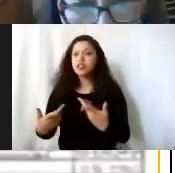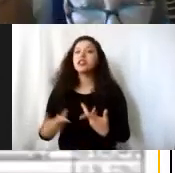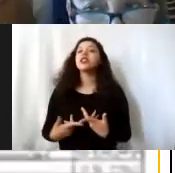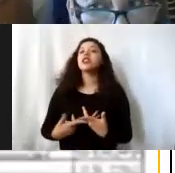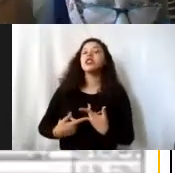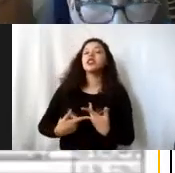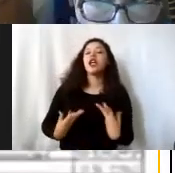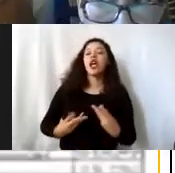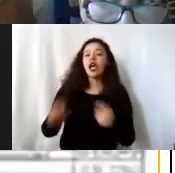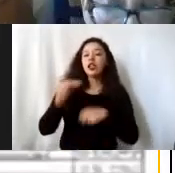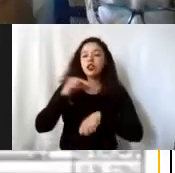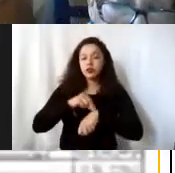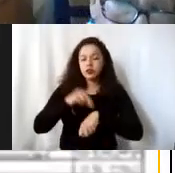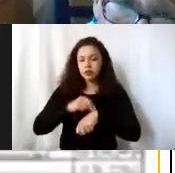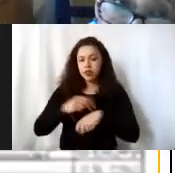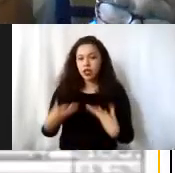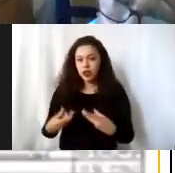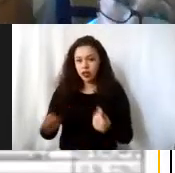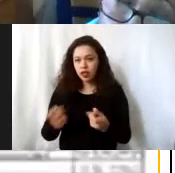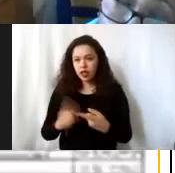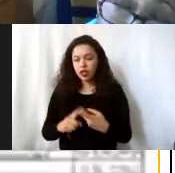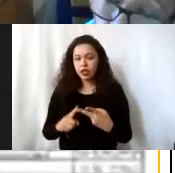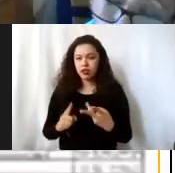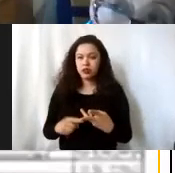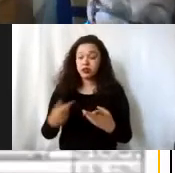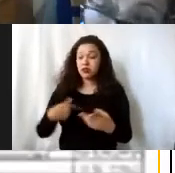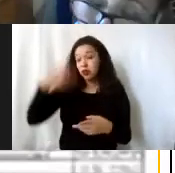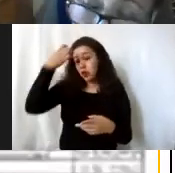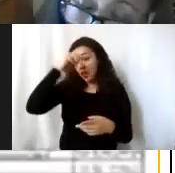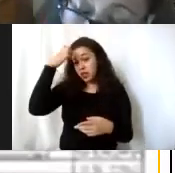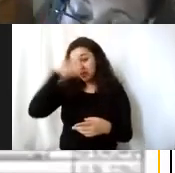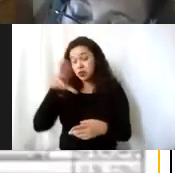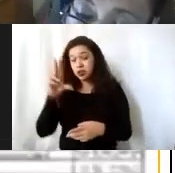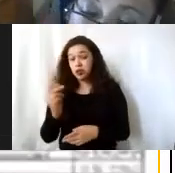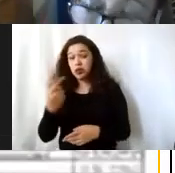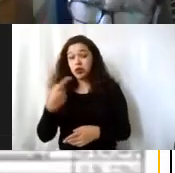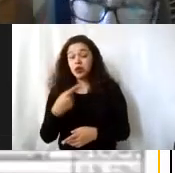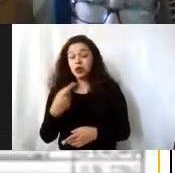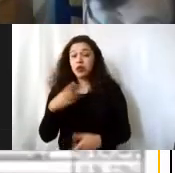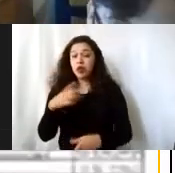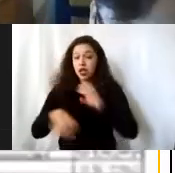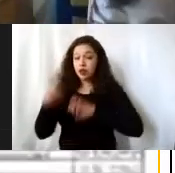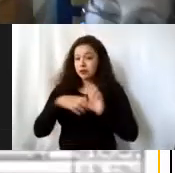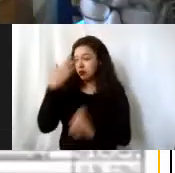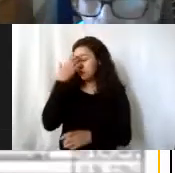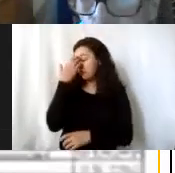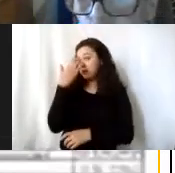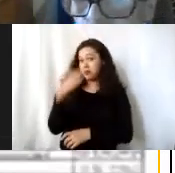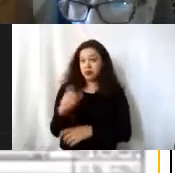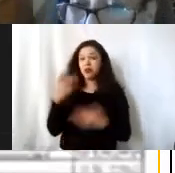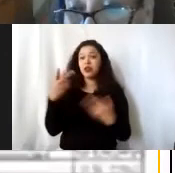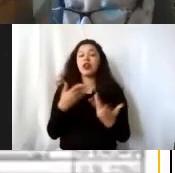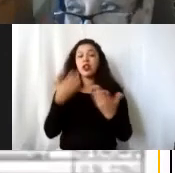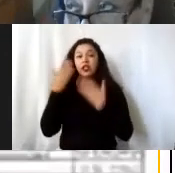médicos o cosas así. No tengo yo experiencia, no conozco a fondo estas empresas, quiénes hacen esos